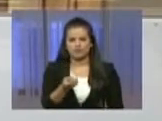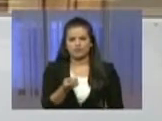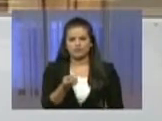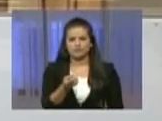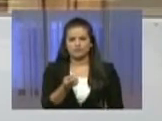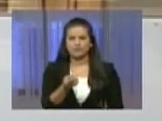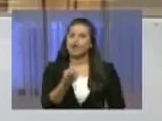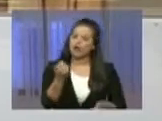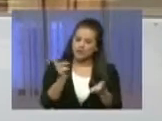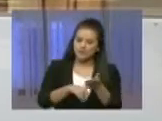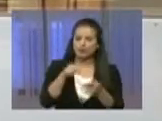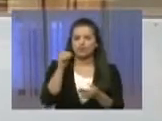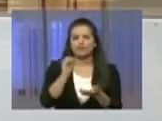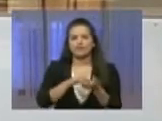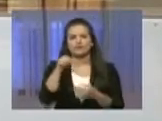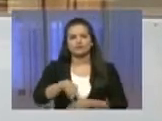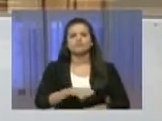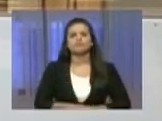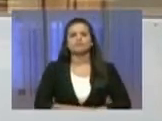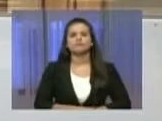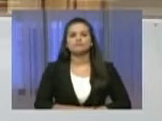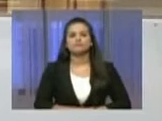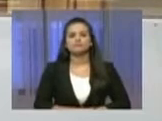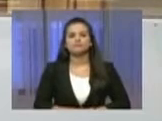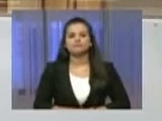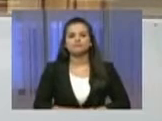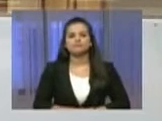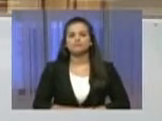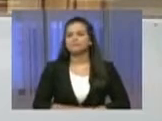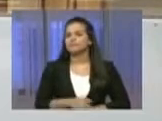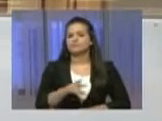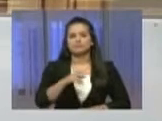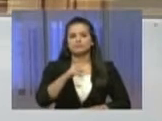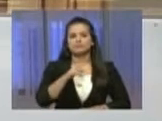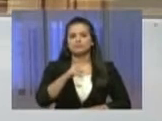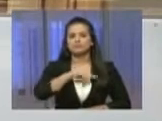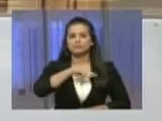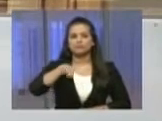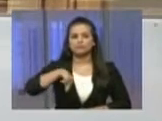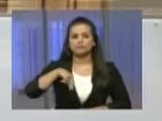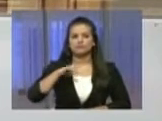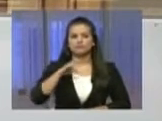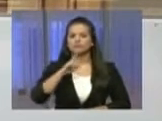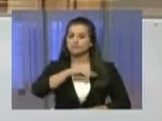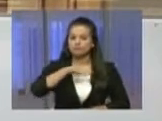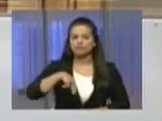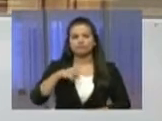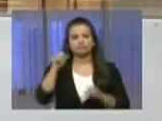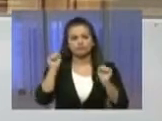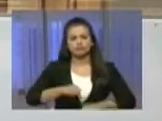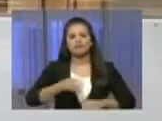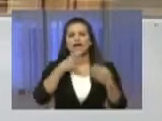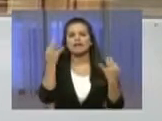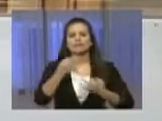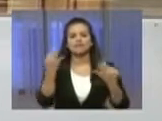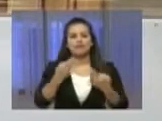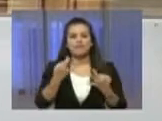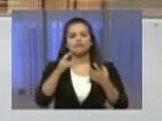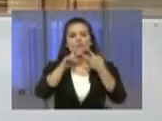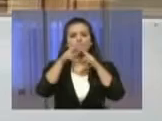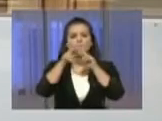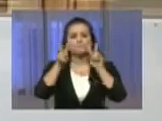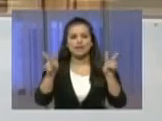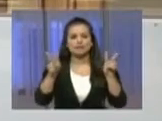lo ratifico aquí nosotros vamos a garantizar La